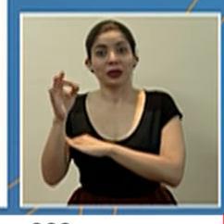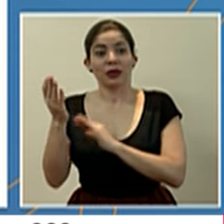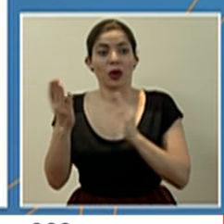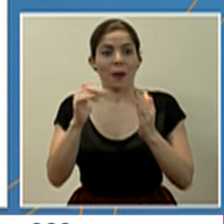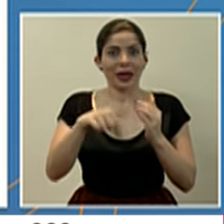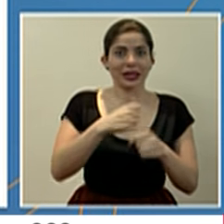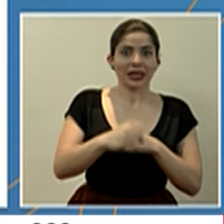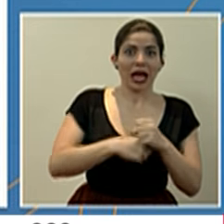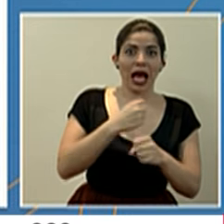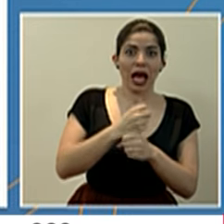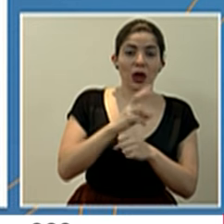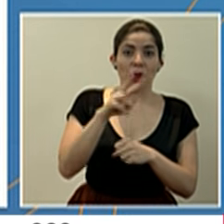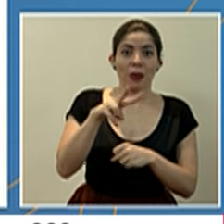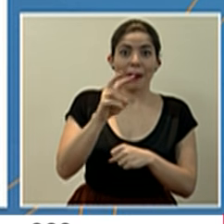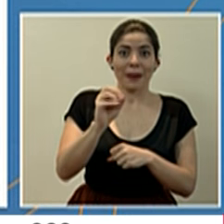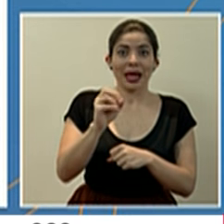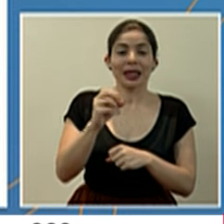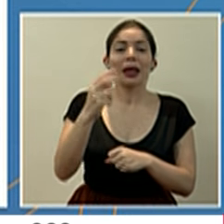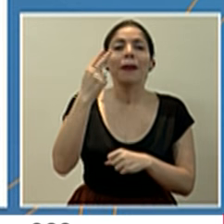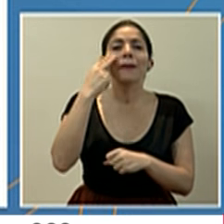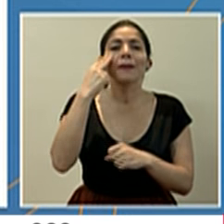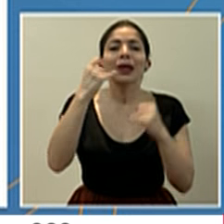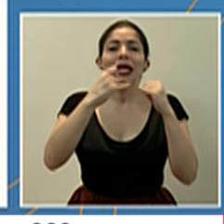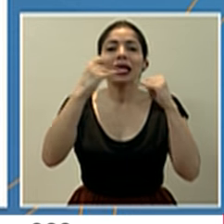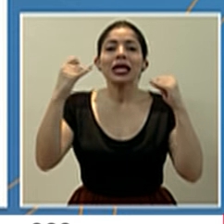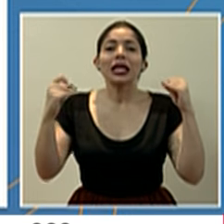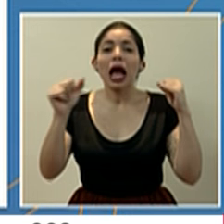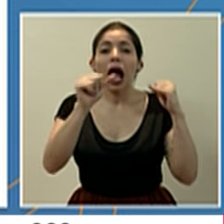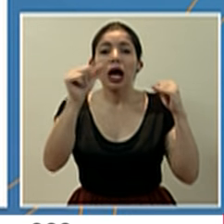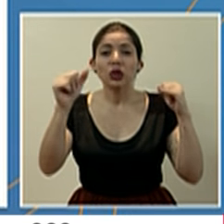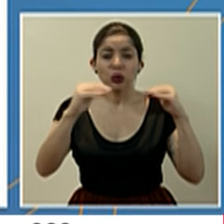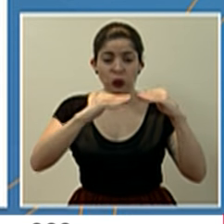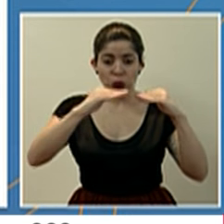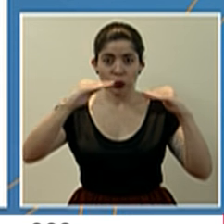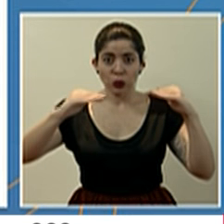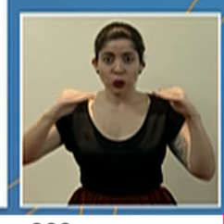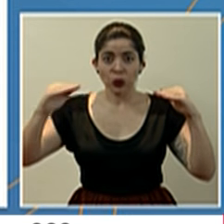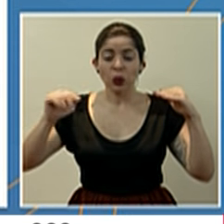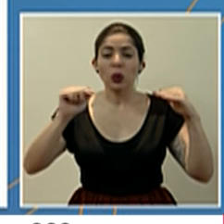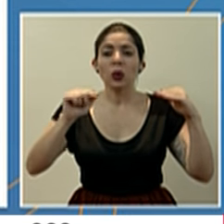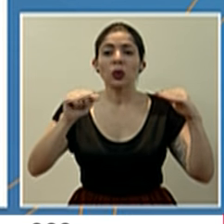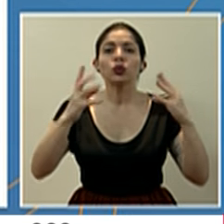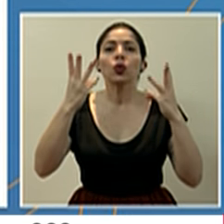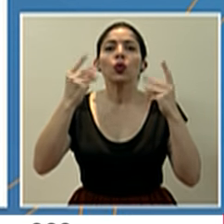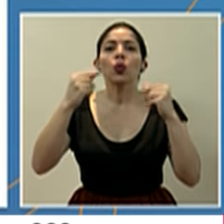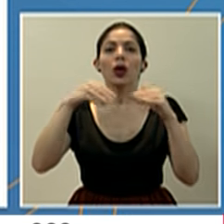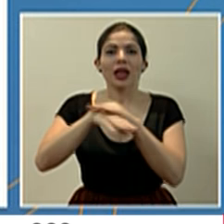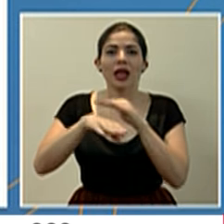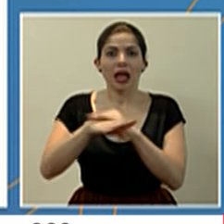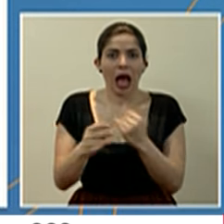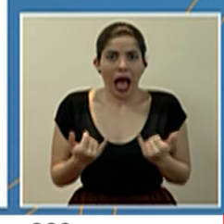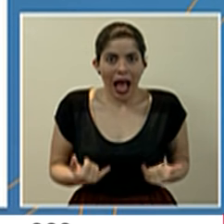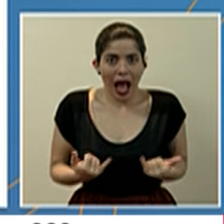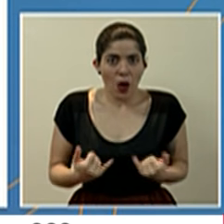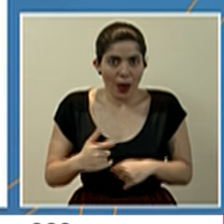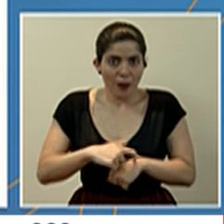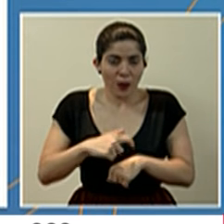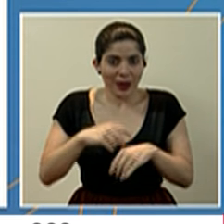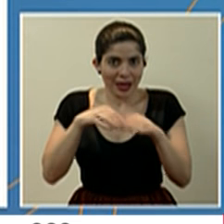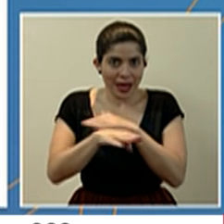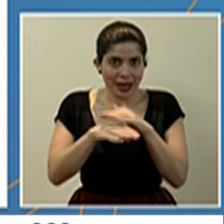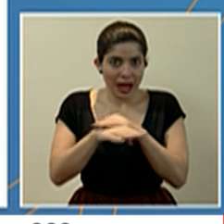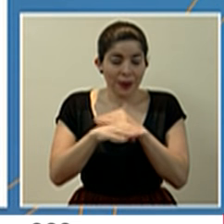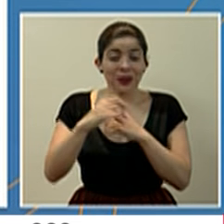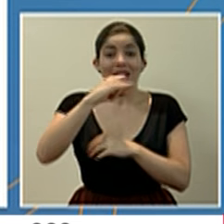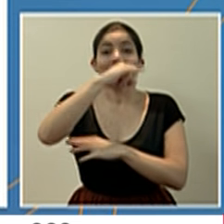20. La línea azul que ustedes ven en la parte baja son la cantidad de ingresos que se están dando en este momento y